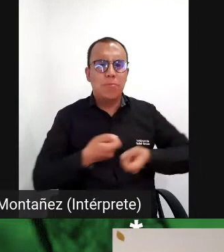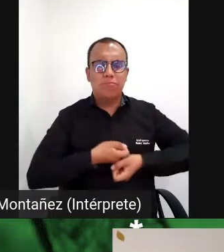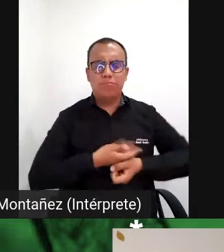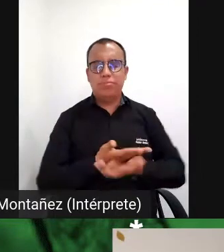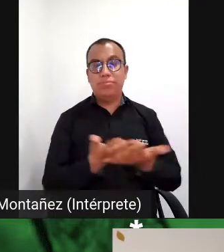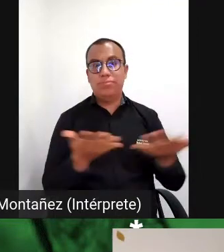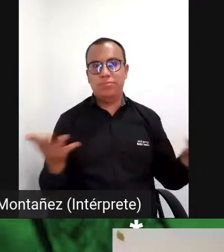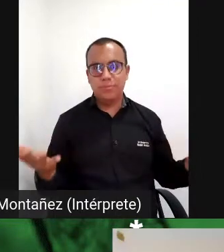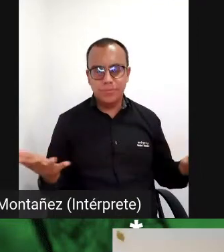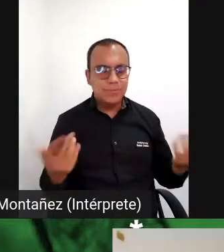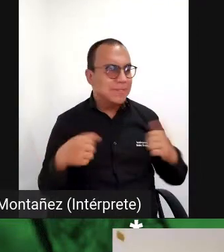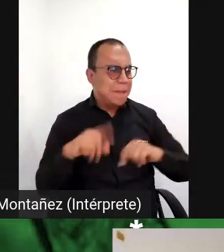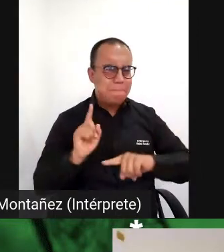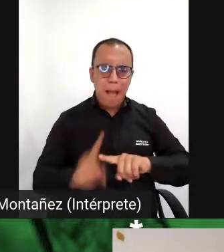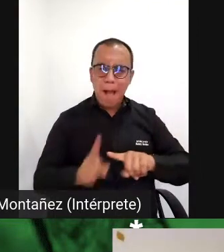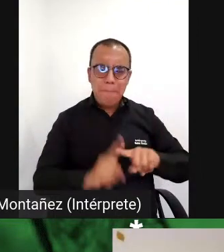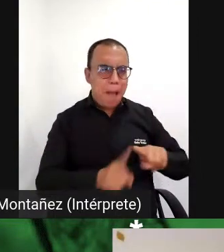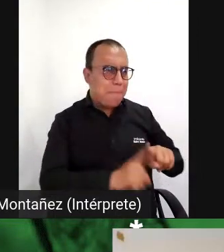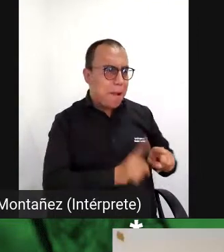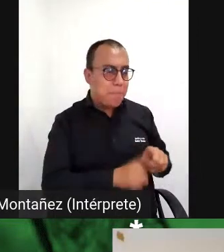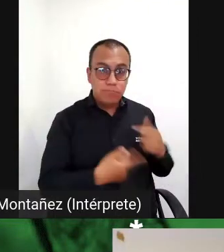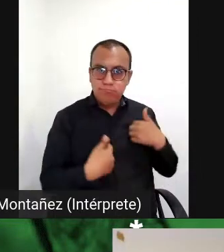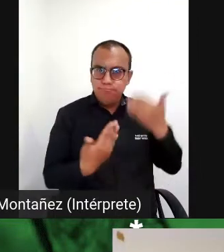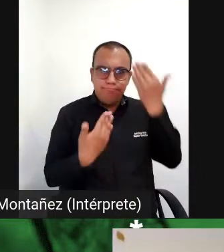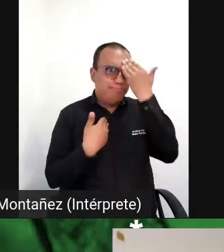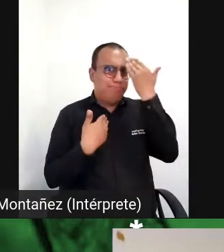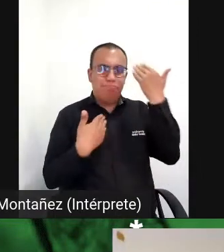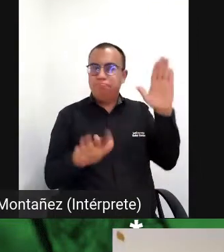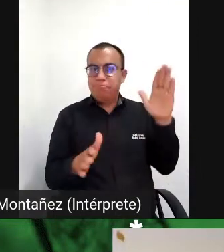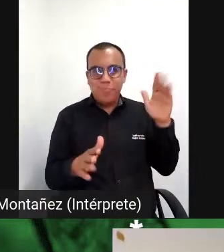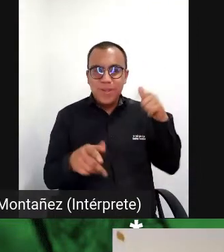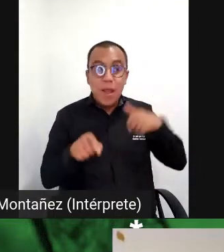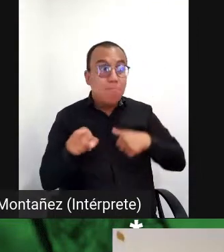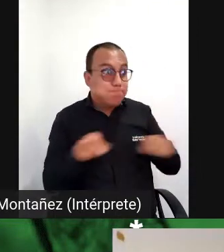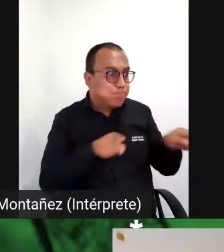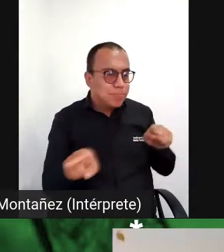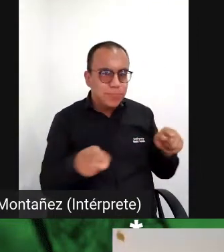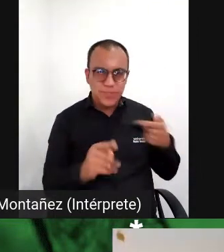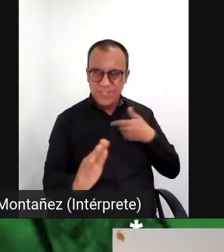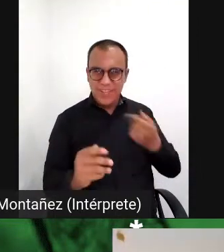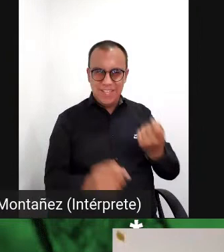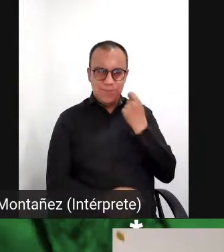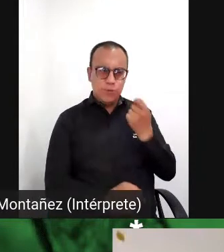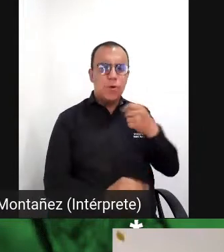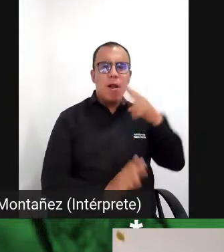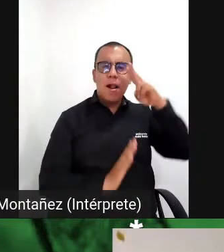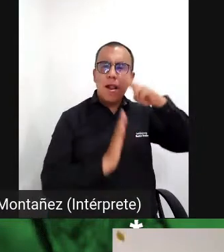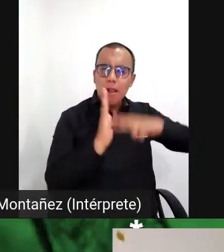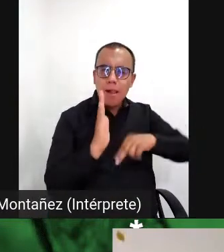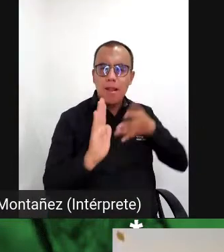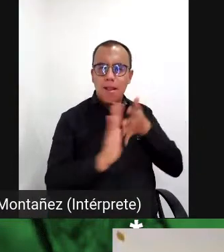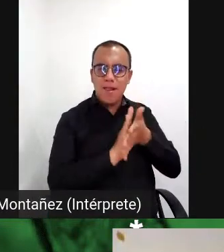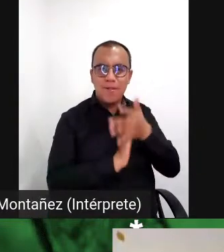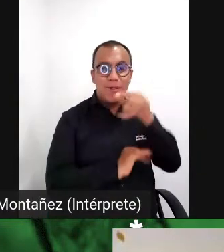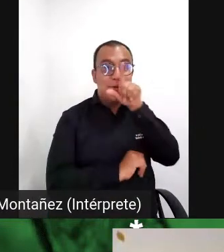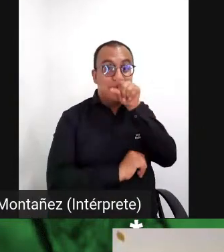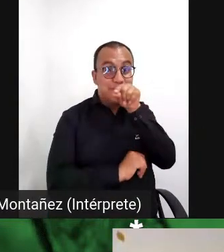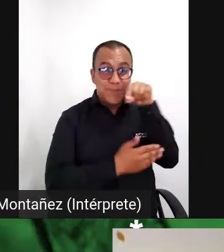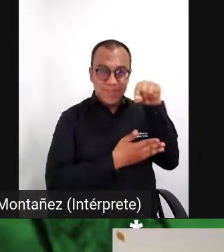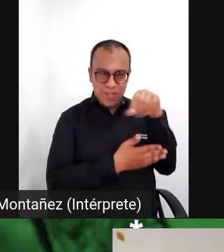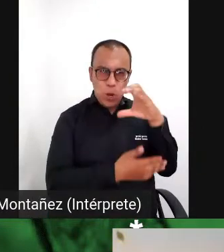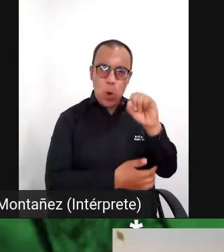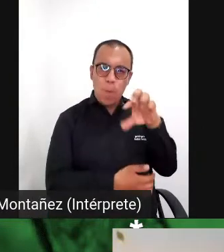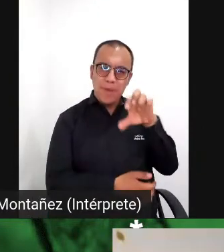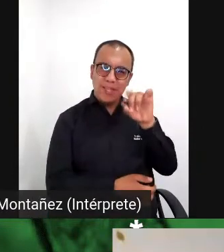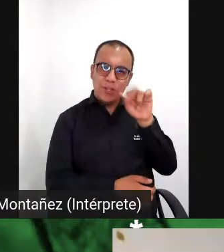cosas que no tenemos ni idea que están al lado, ¿no? Digamos, este relato del que hablamos hace un momentico, el copetón es precioso, pero digamos, el copetón